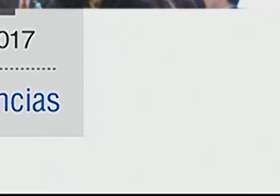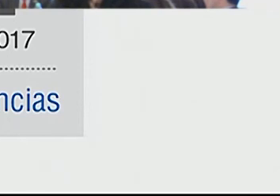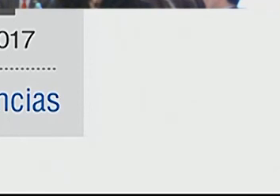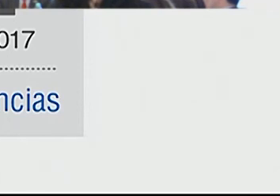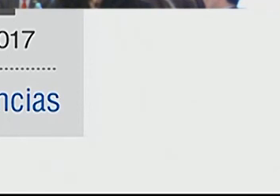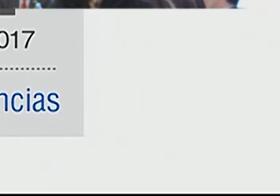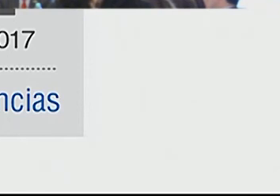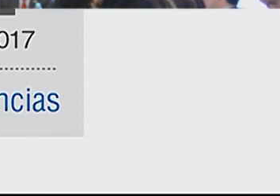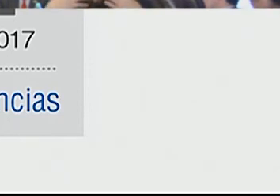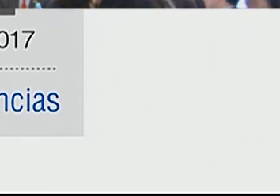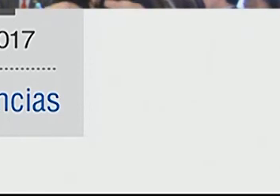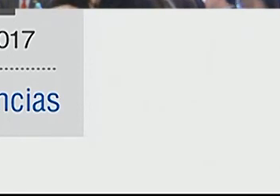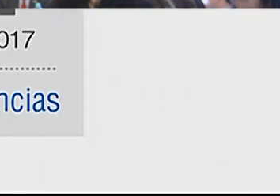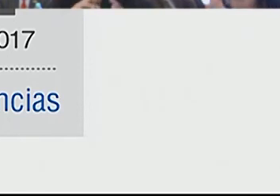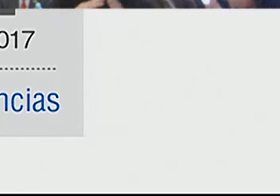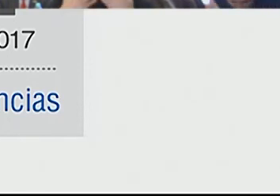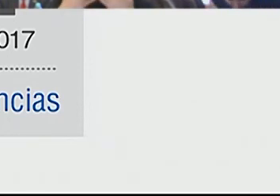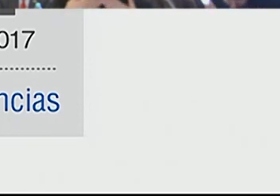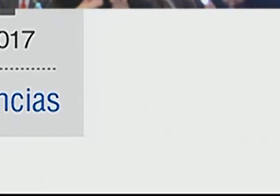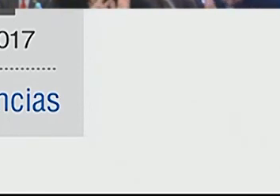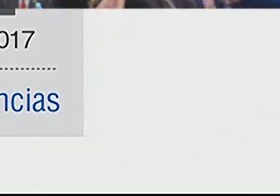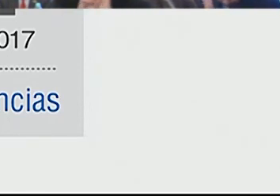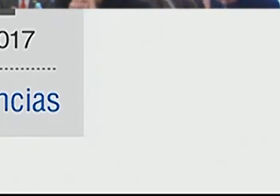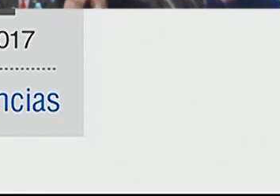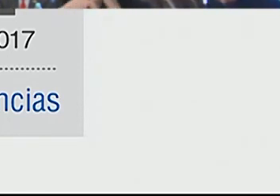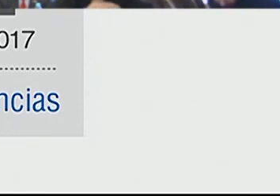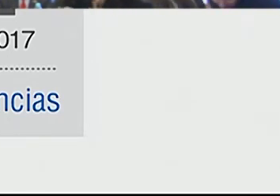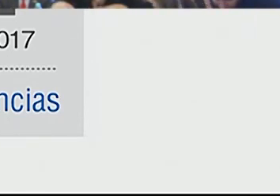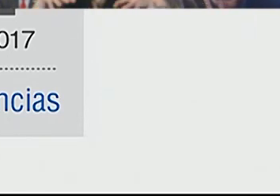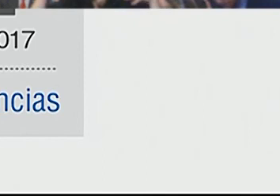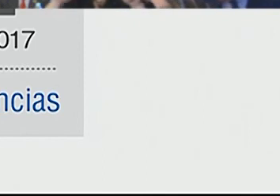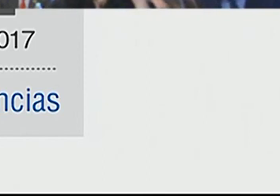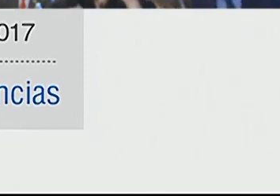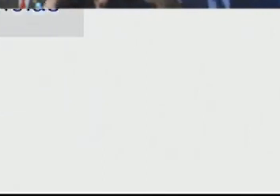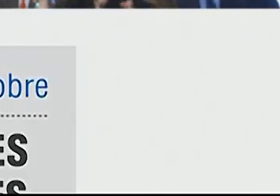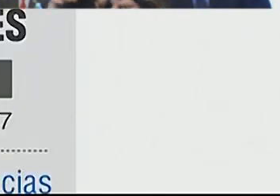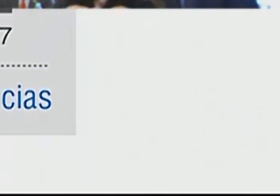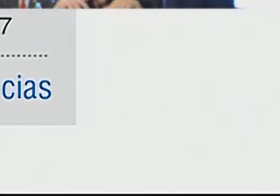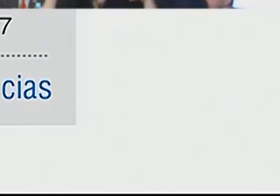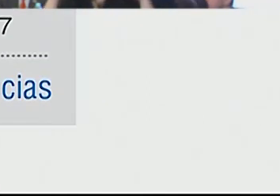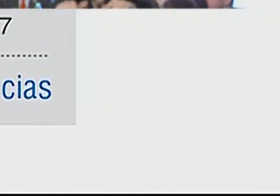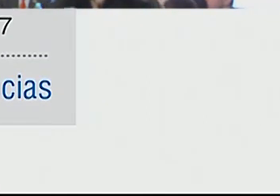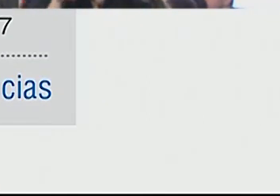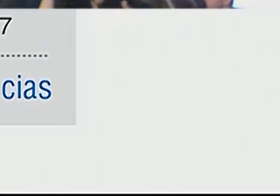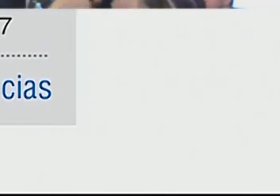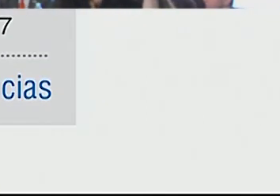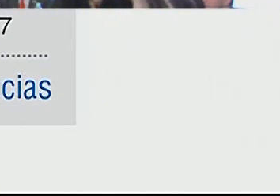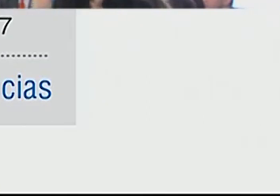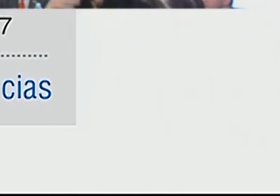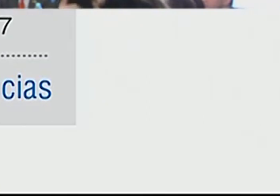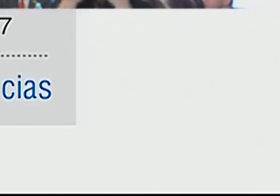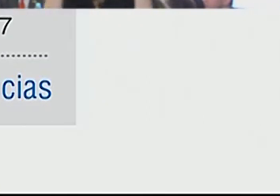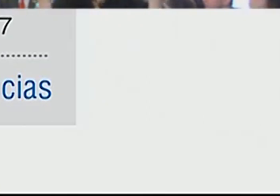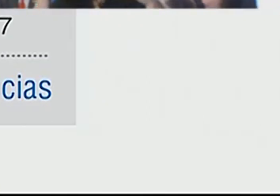especial a todo el público que nos acompaña en el día de